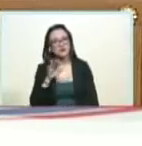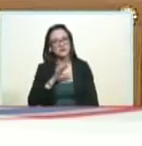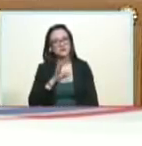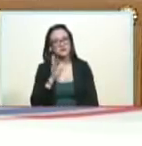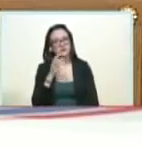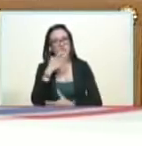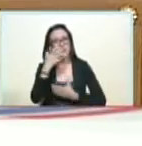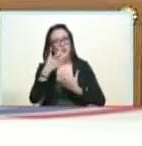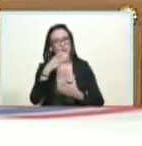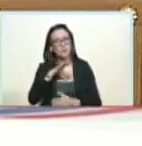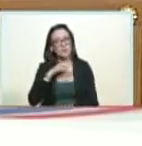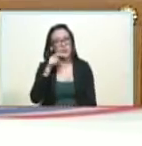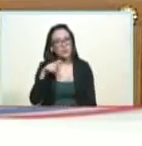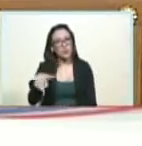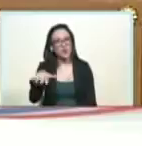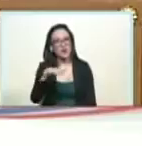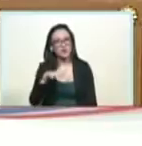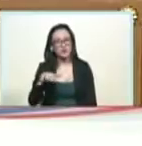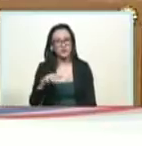pueblo.